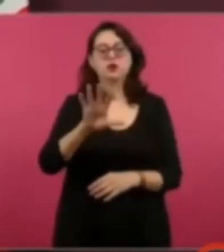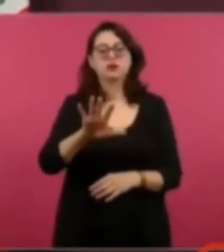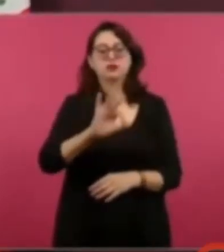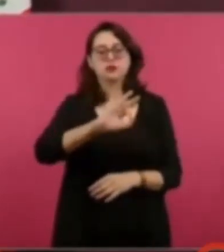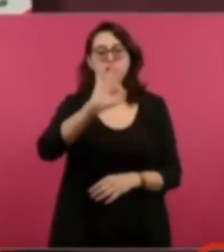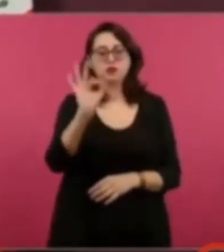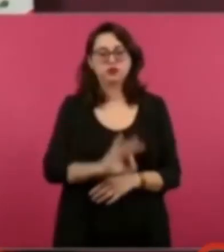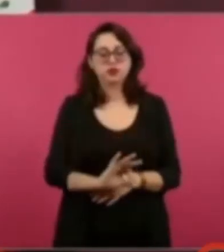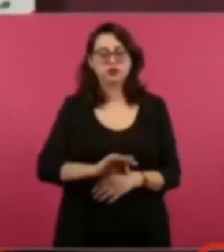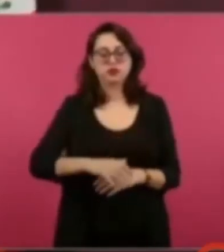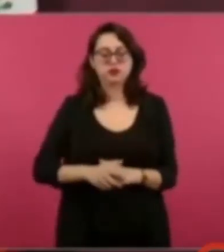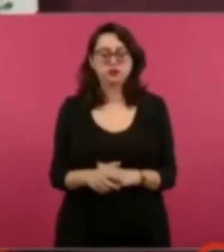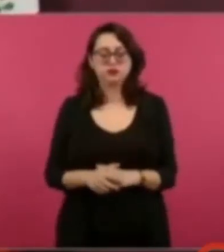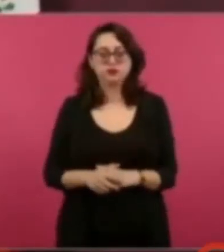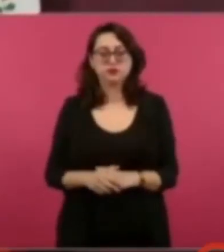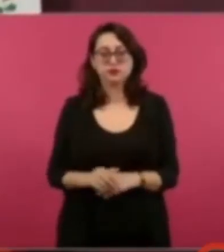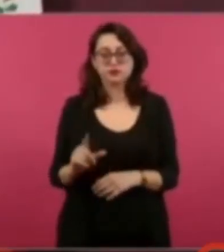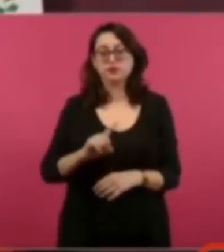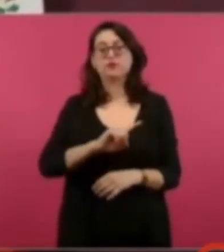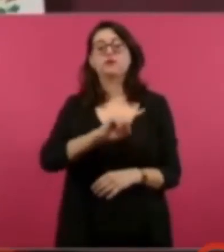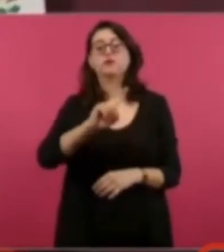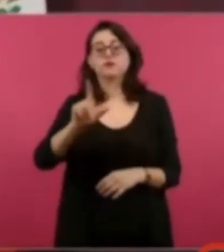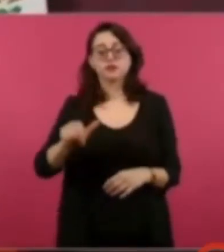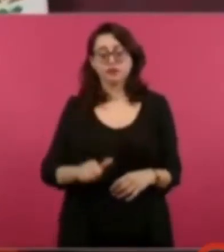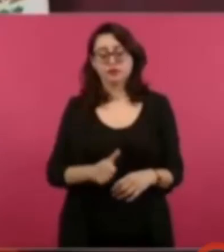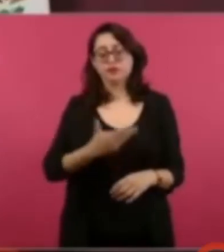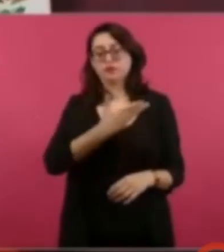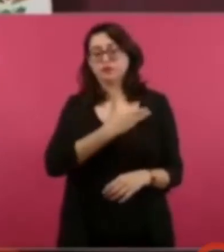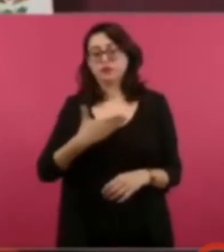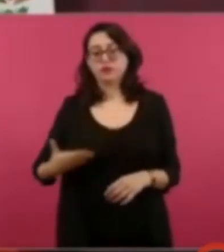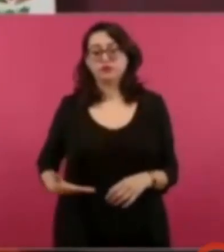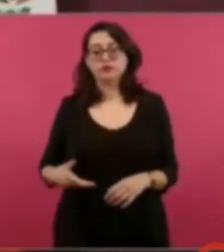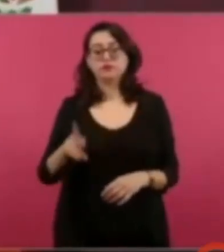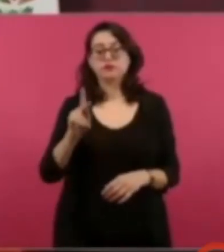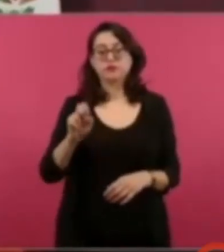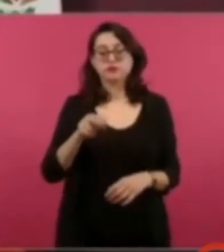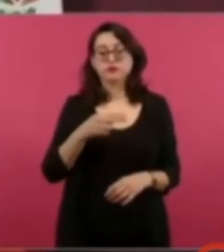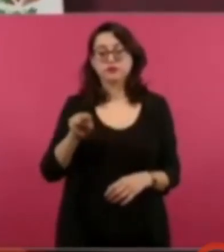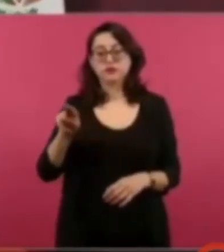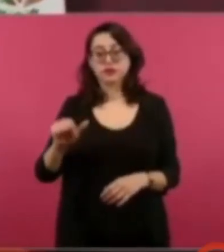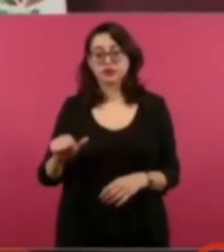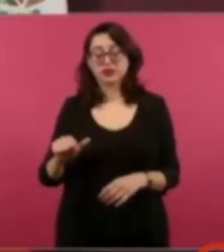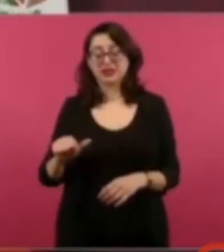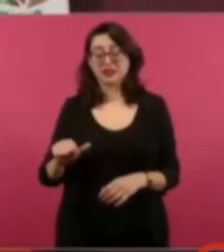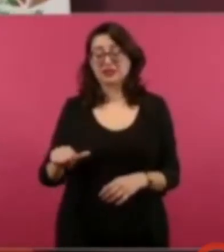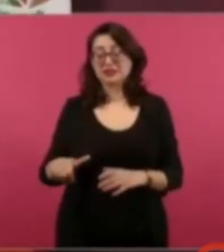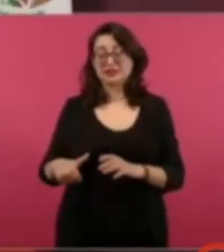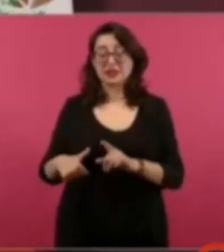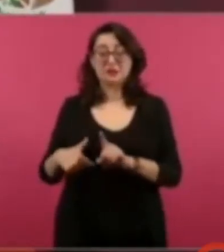Luego con el presidente Peña Nieto, 59% de incremento.